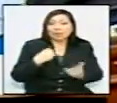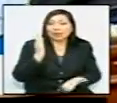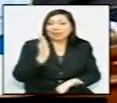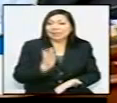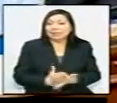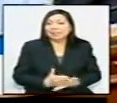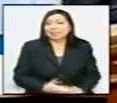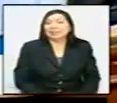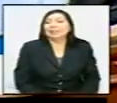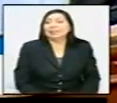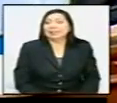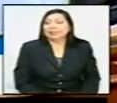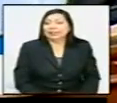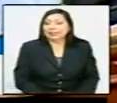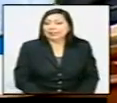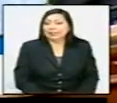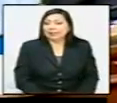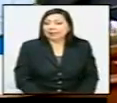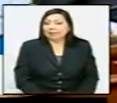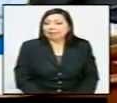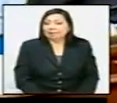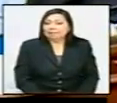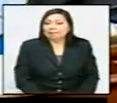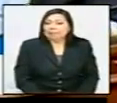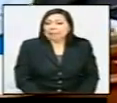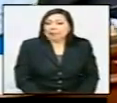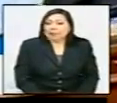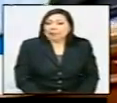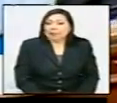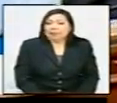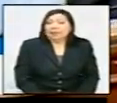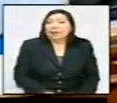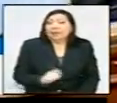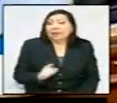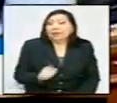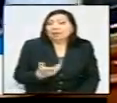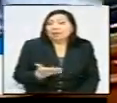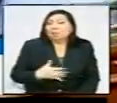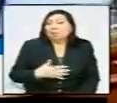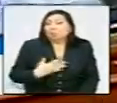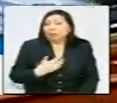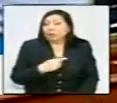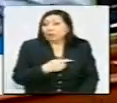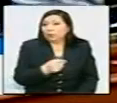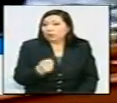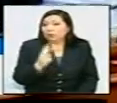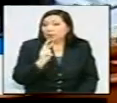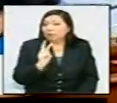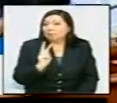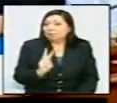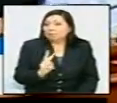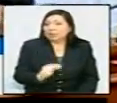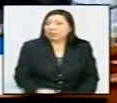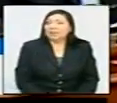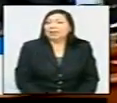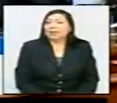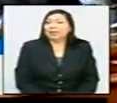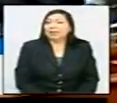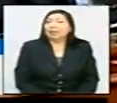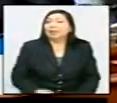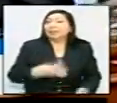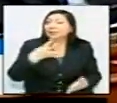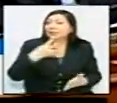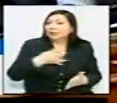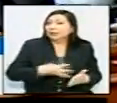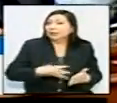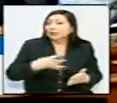sanción. Siguiente diapositiva. Ahí pueden ustedes apreciar que el